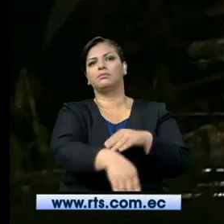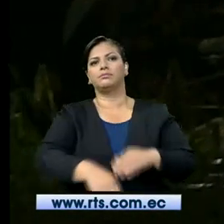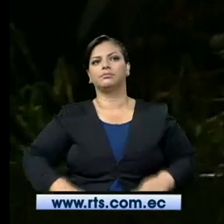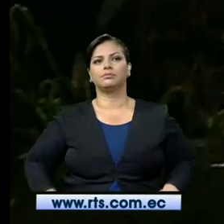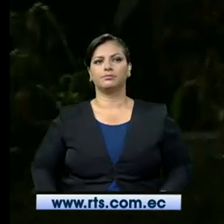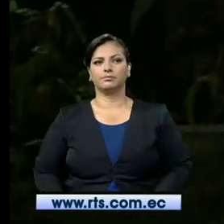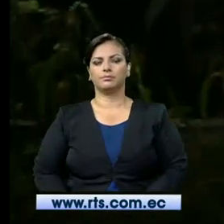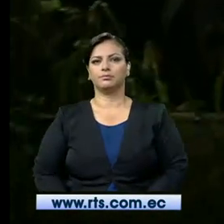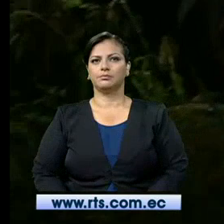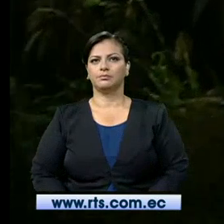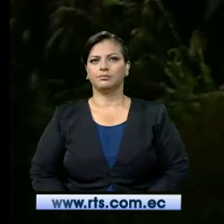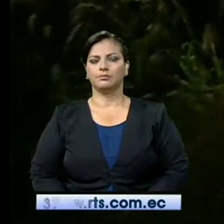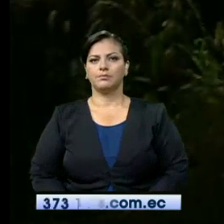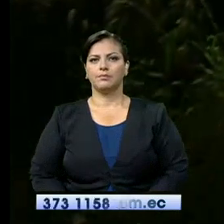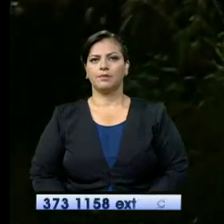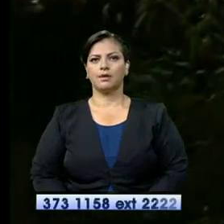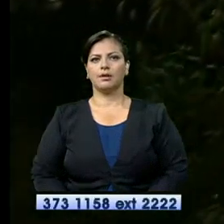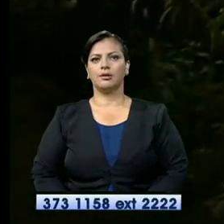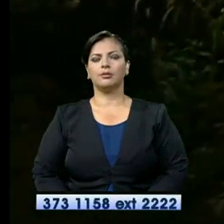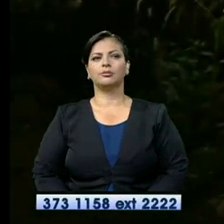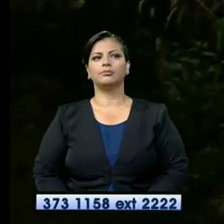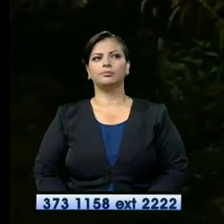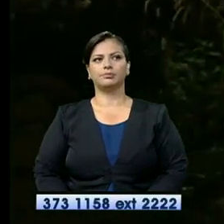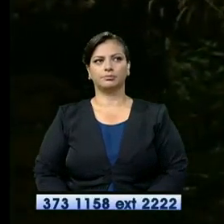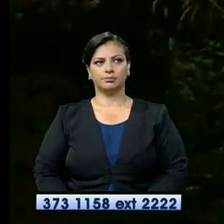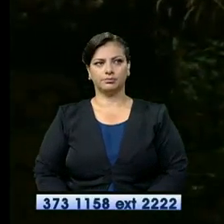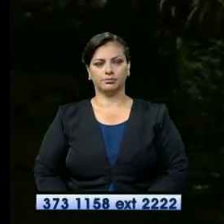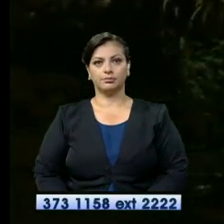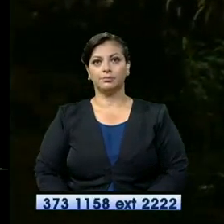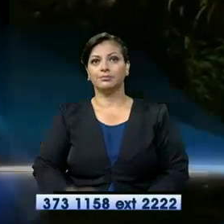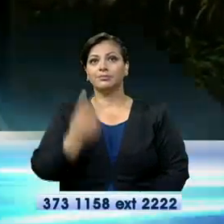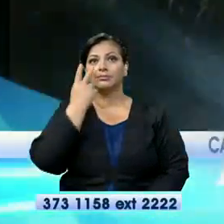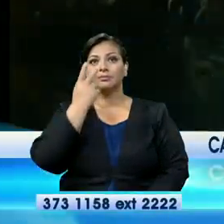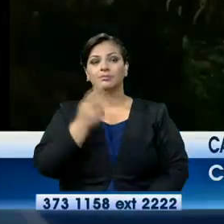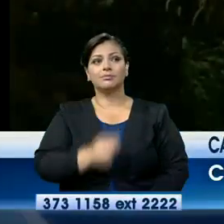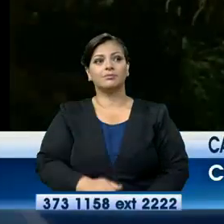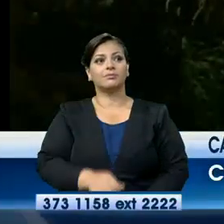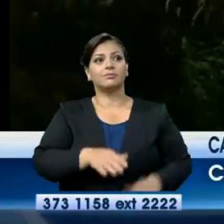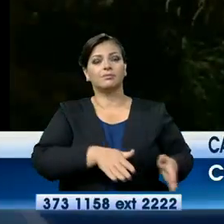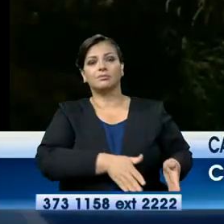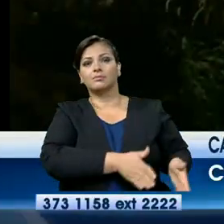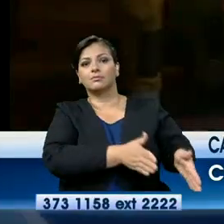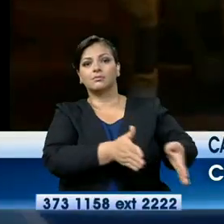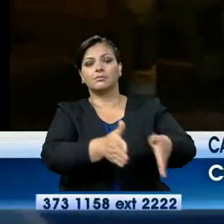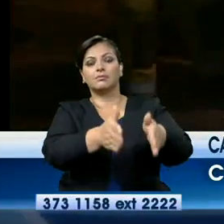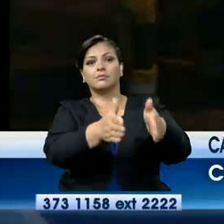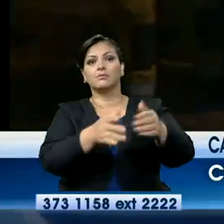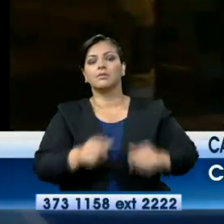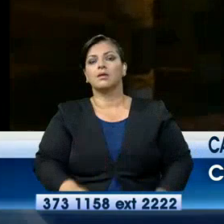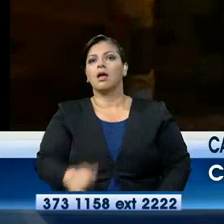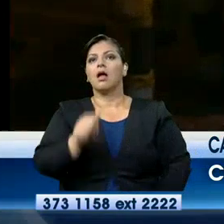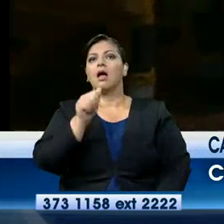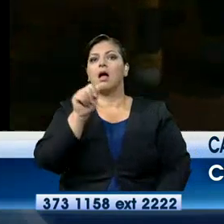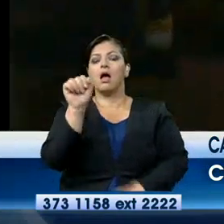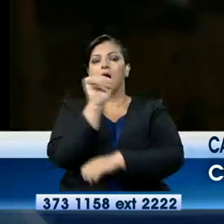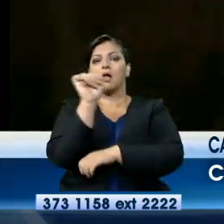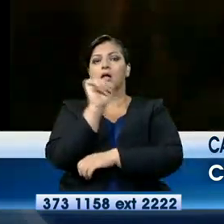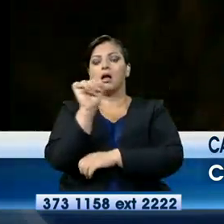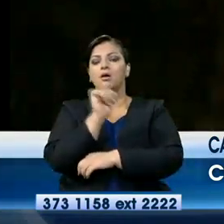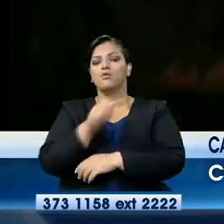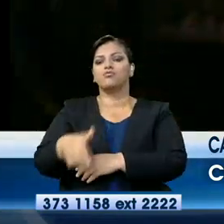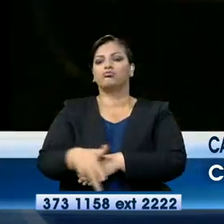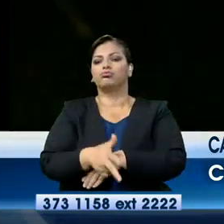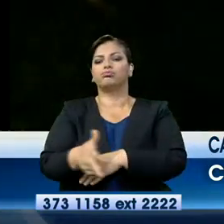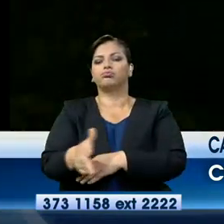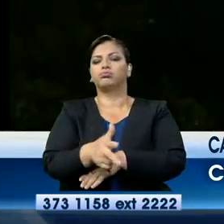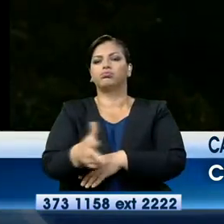Cuando el carro cayó a la cuneta, los habitantes del sector se imaginaron lo peor. Inmediatamente